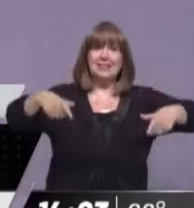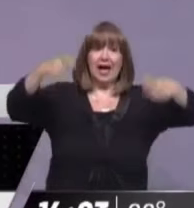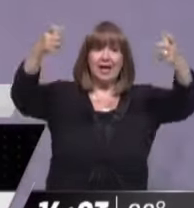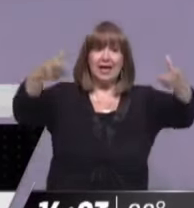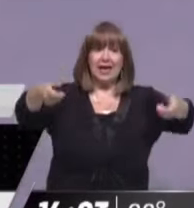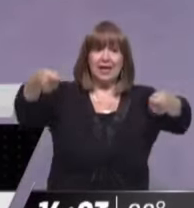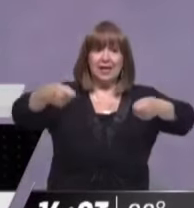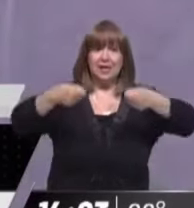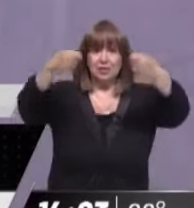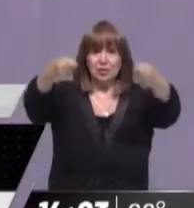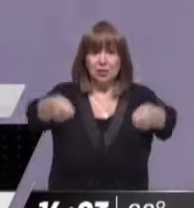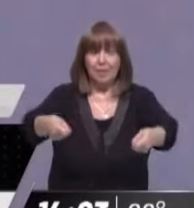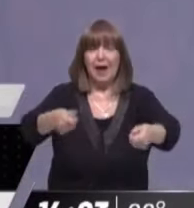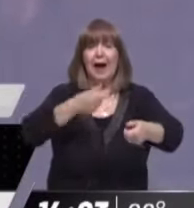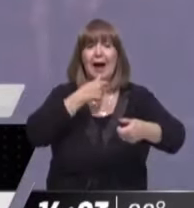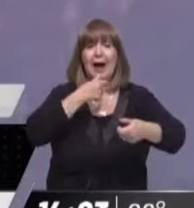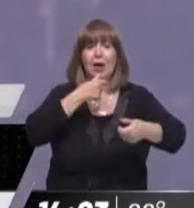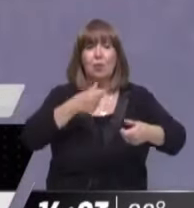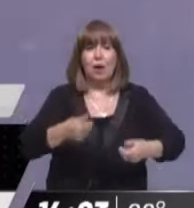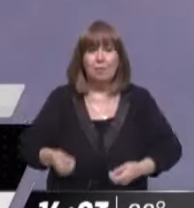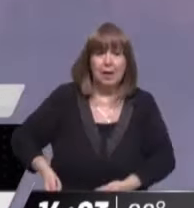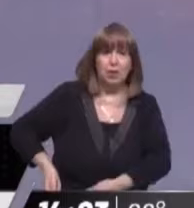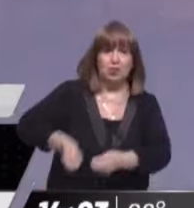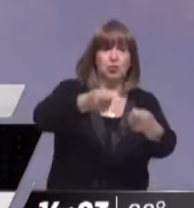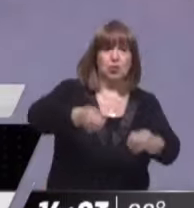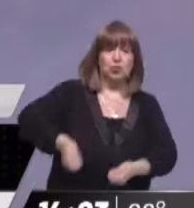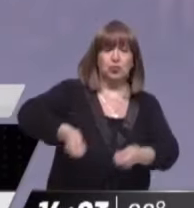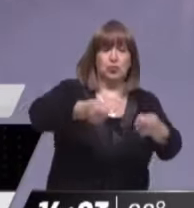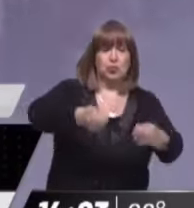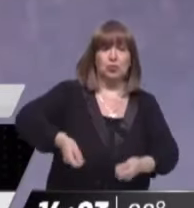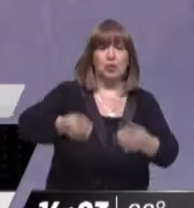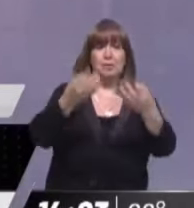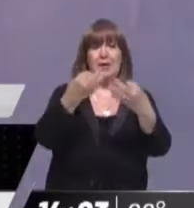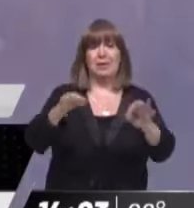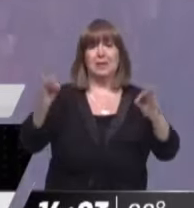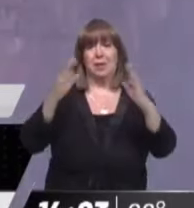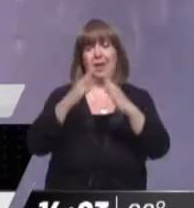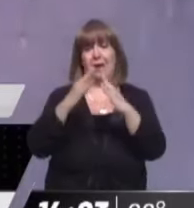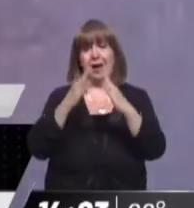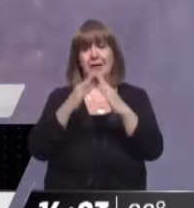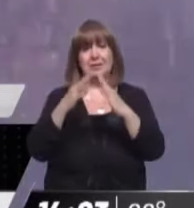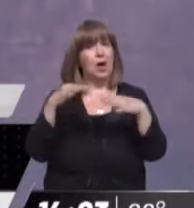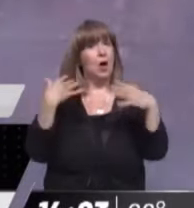casa les están proveyendo agua para que, claro, no,